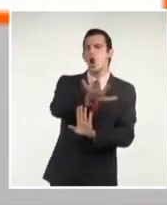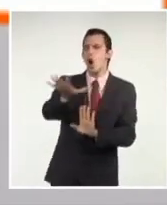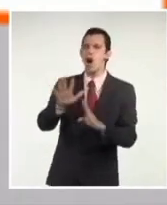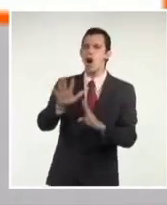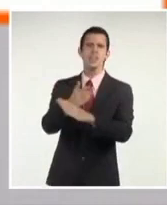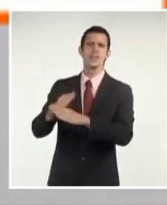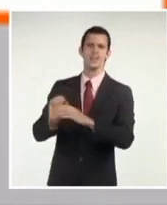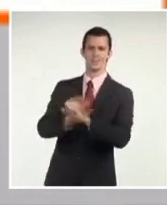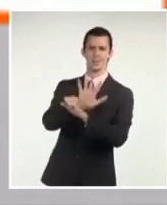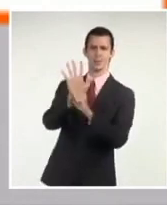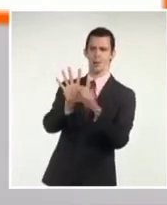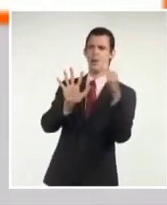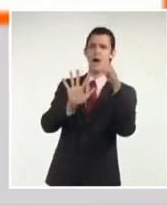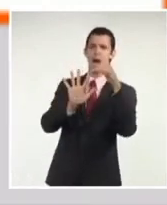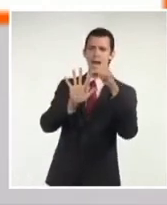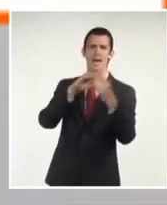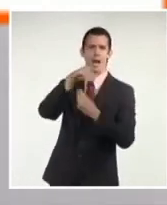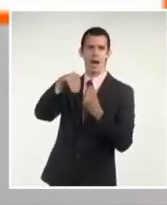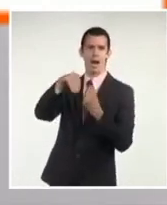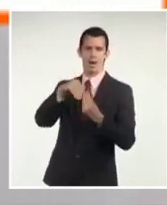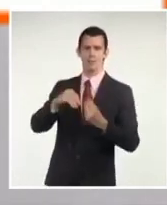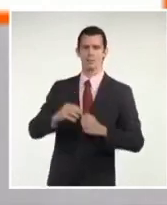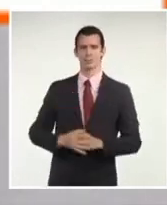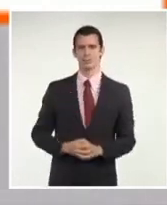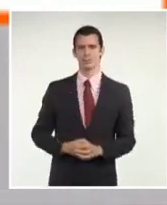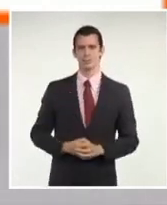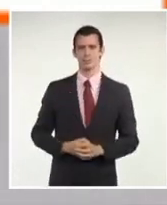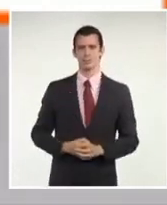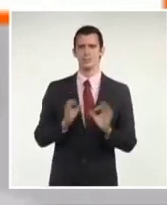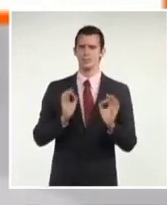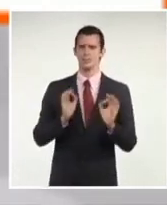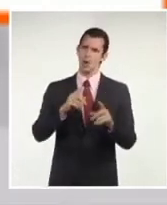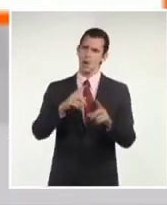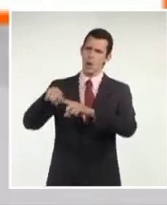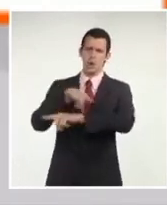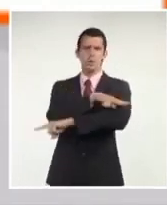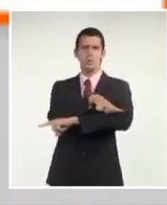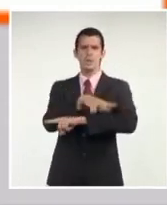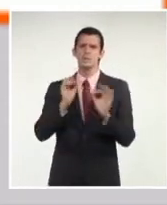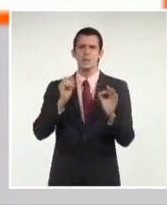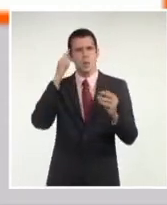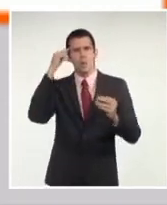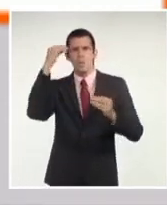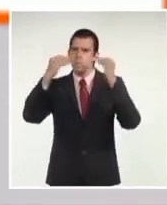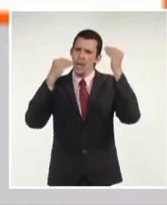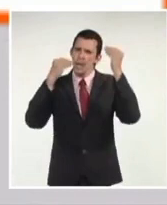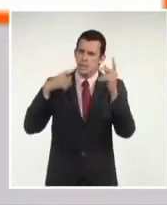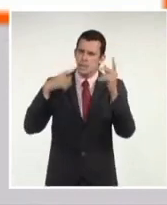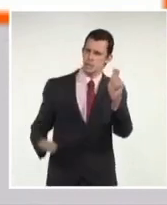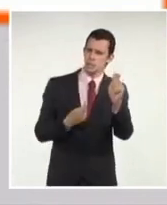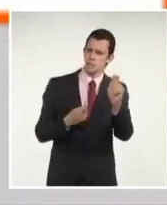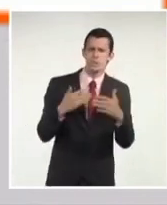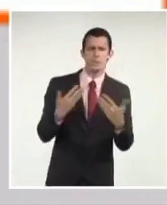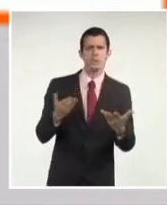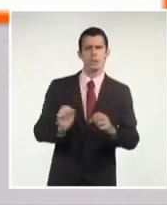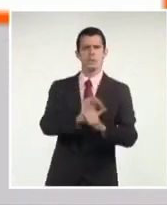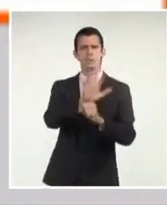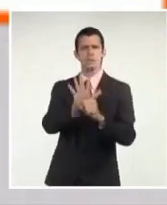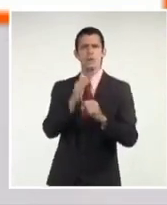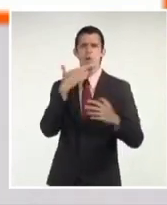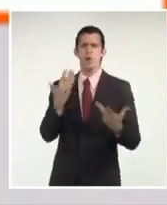a laboratorios especializados. Y lo que permite es eso, ver cómo el virus en el tiempo que está pasando de persona